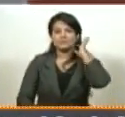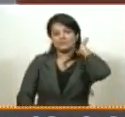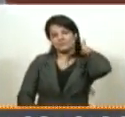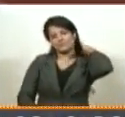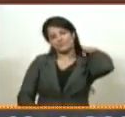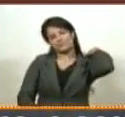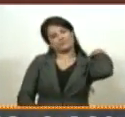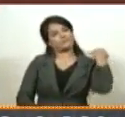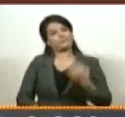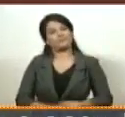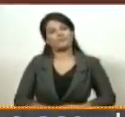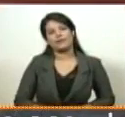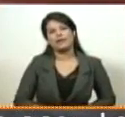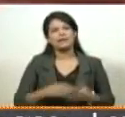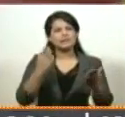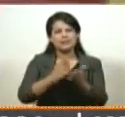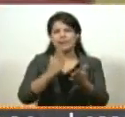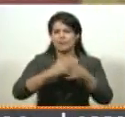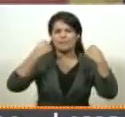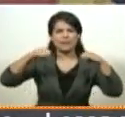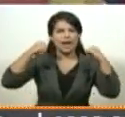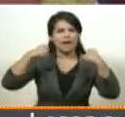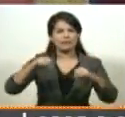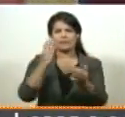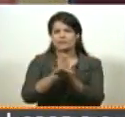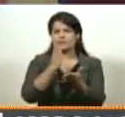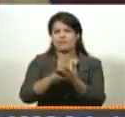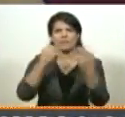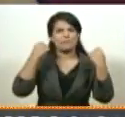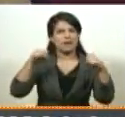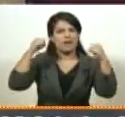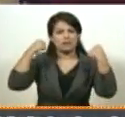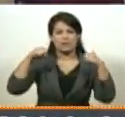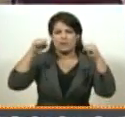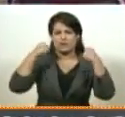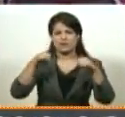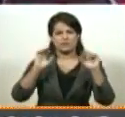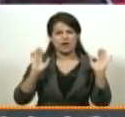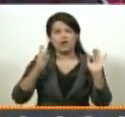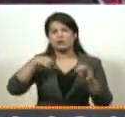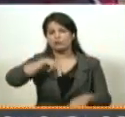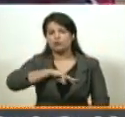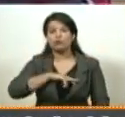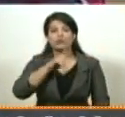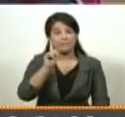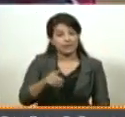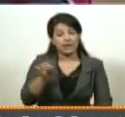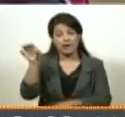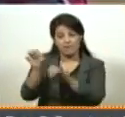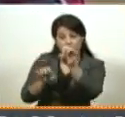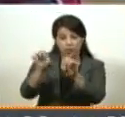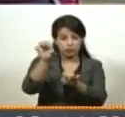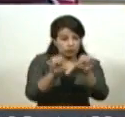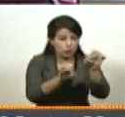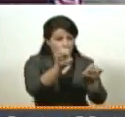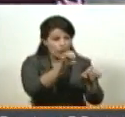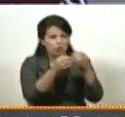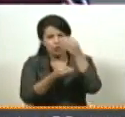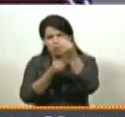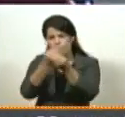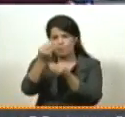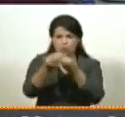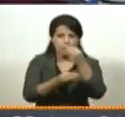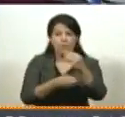Siempre hacemos el simulacro y como siempre hacemos un corte, una evaluación e información para todas